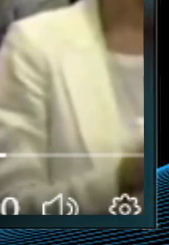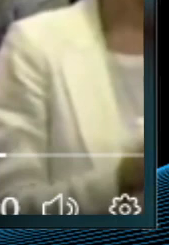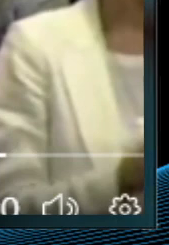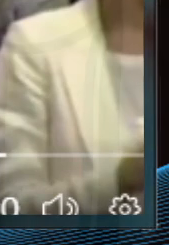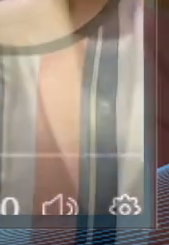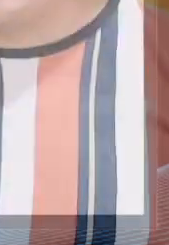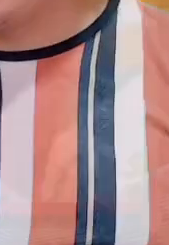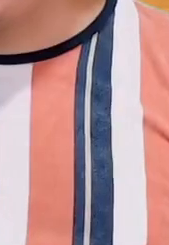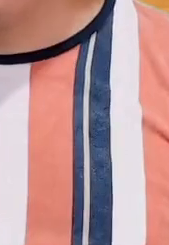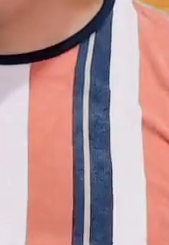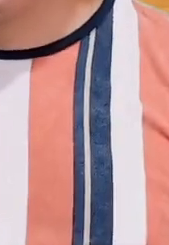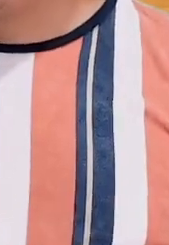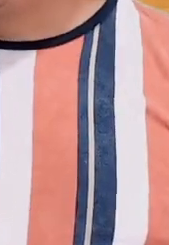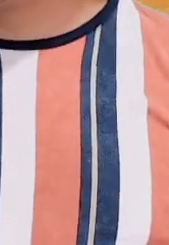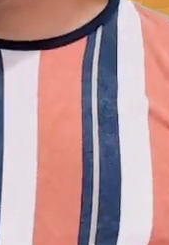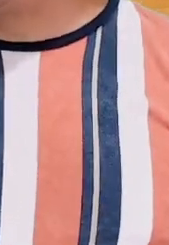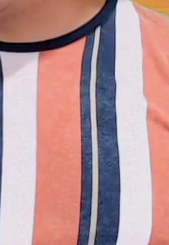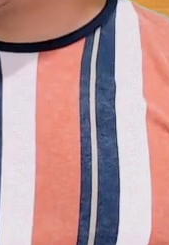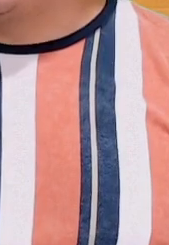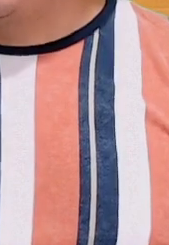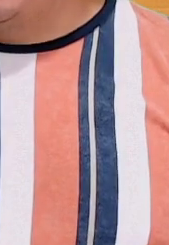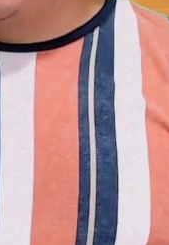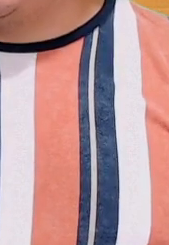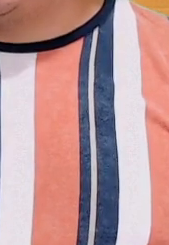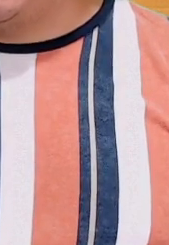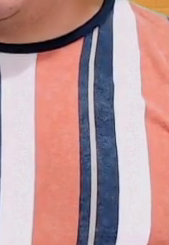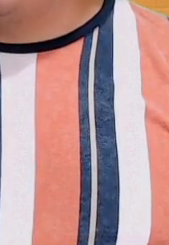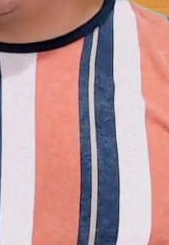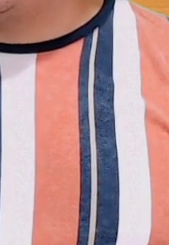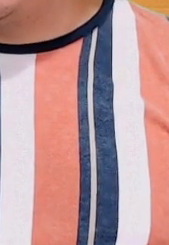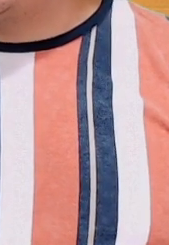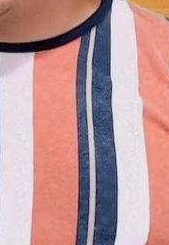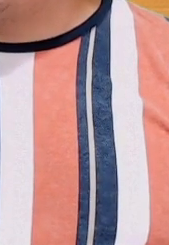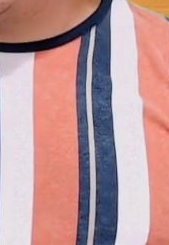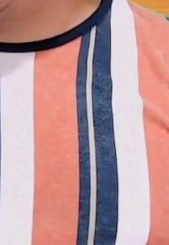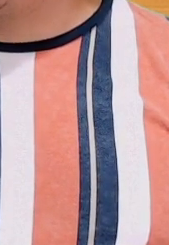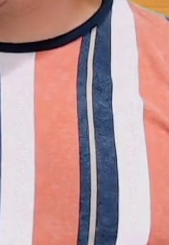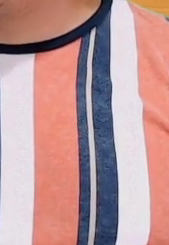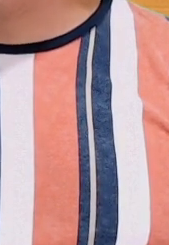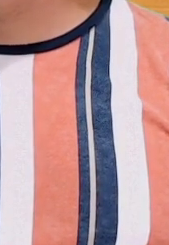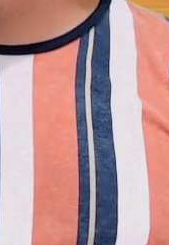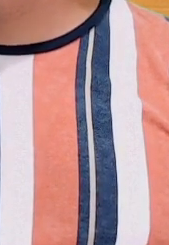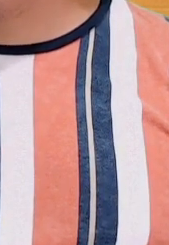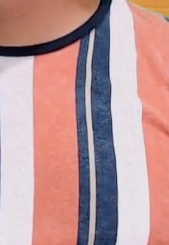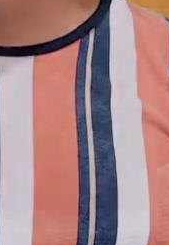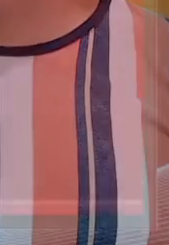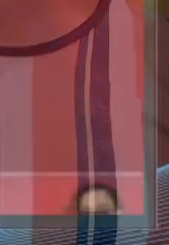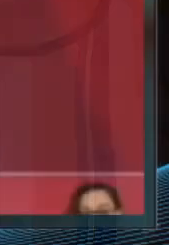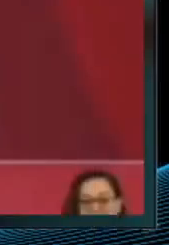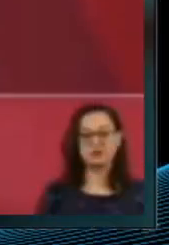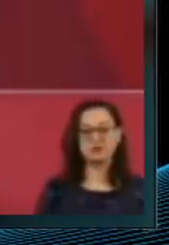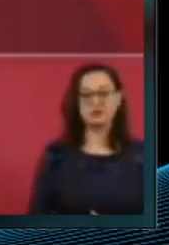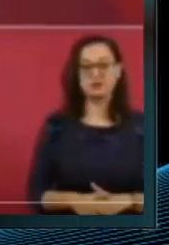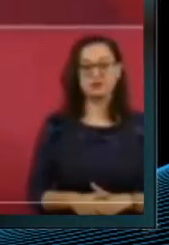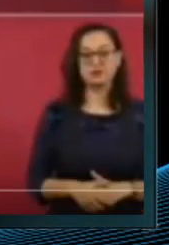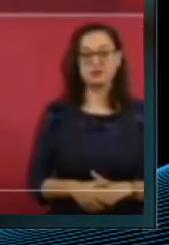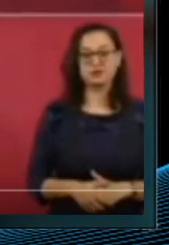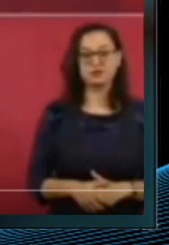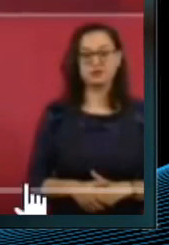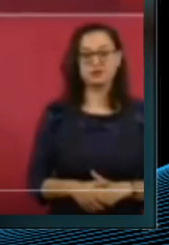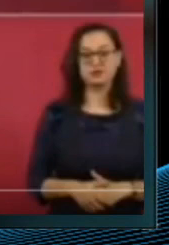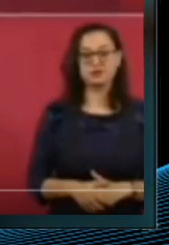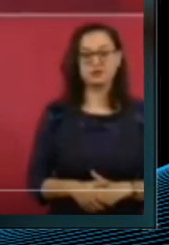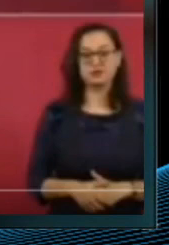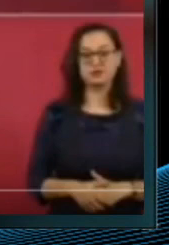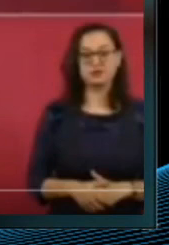presionar para que pagara, ¿no? Por su parte, decía el presidente, envié la iniciativa para nacionalizar el litio, ¿verdad?